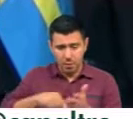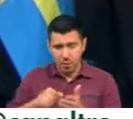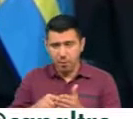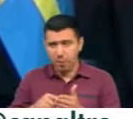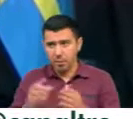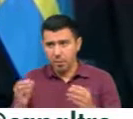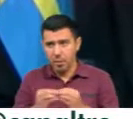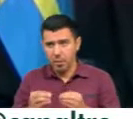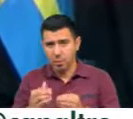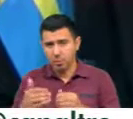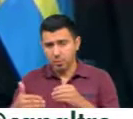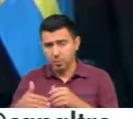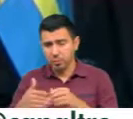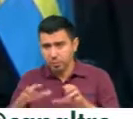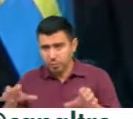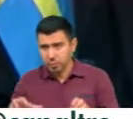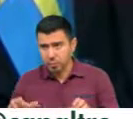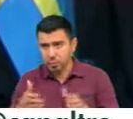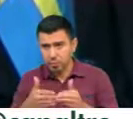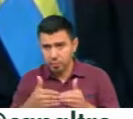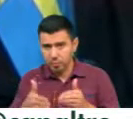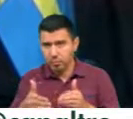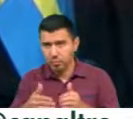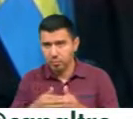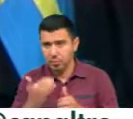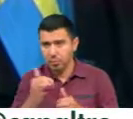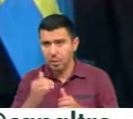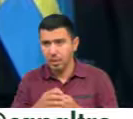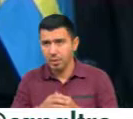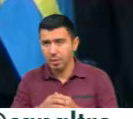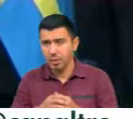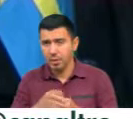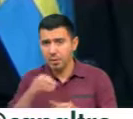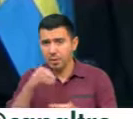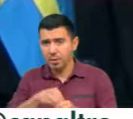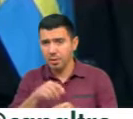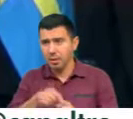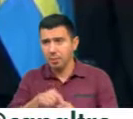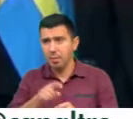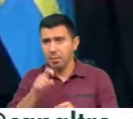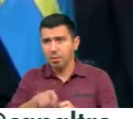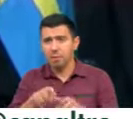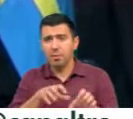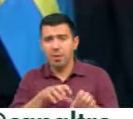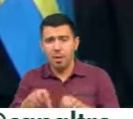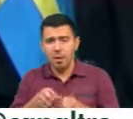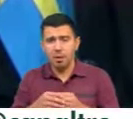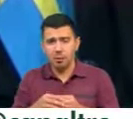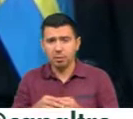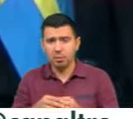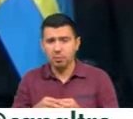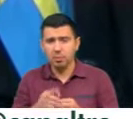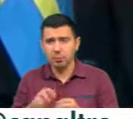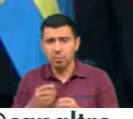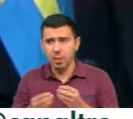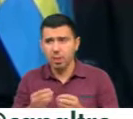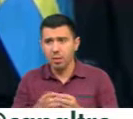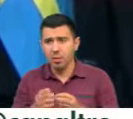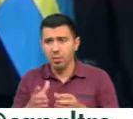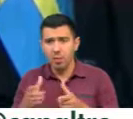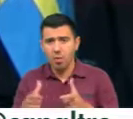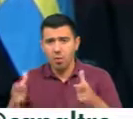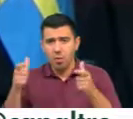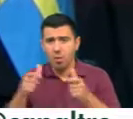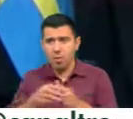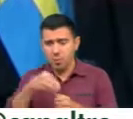se empieza a implementar porque la implementación se tiene que hacer por parte del congreso al